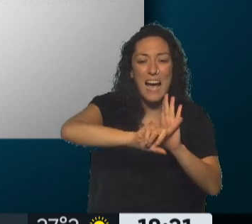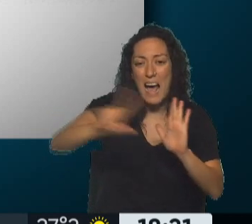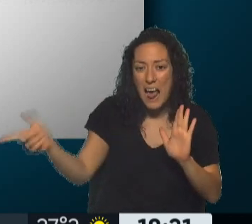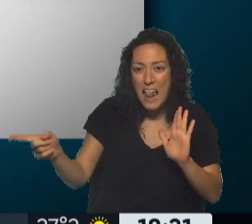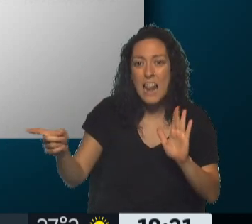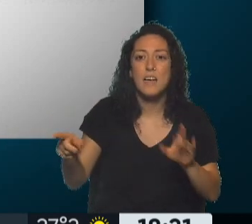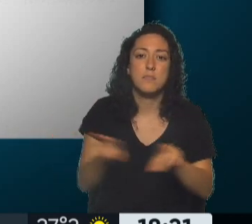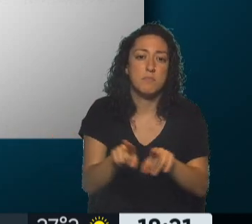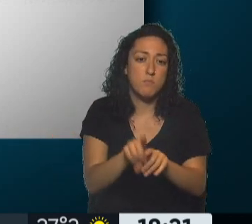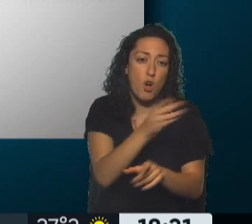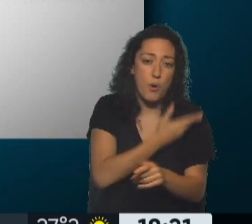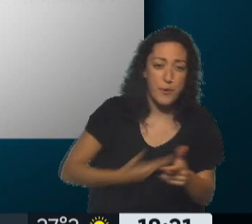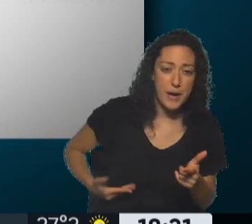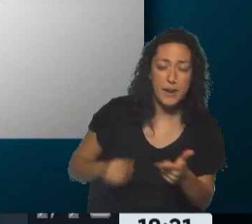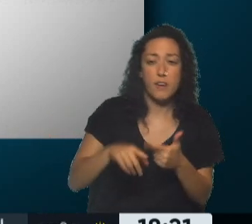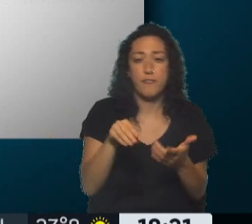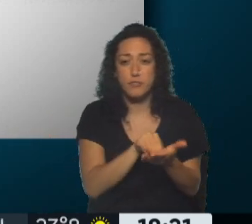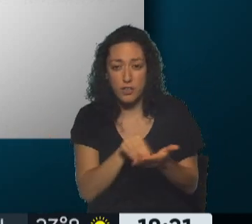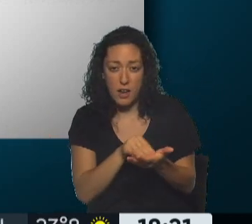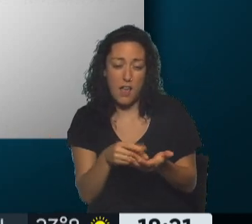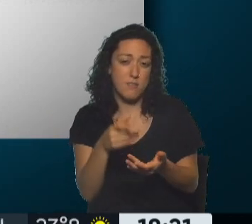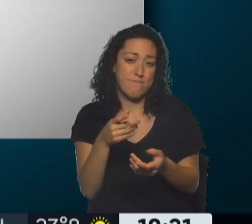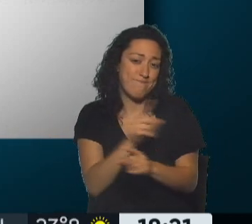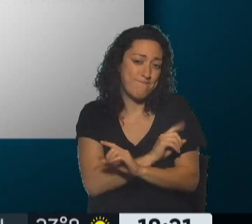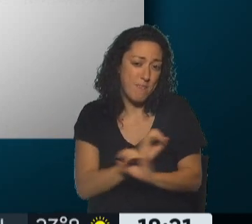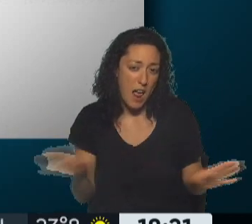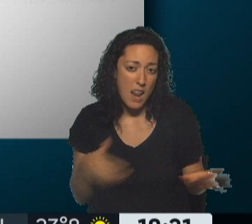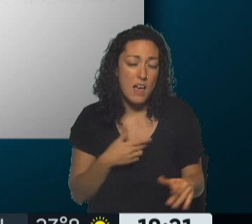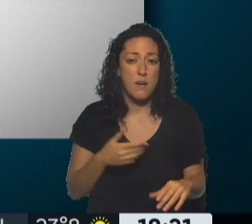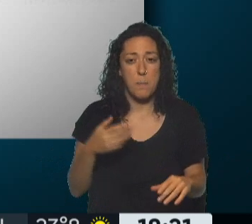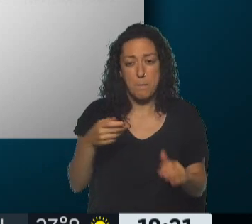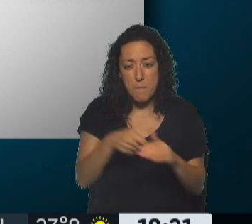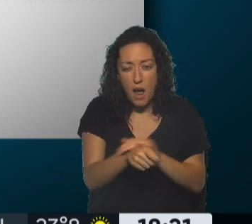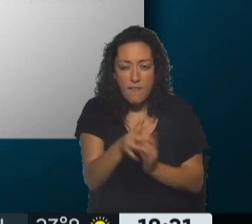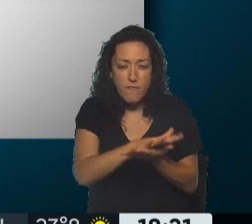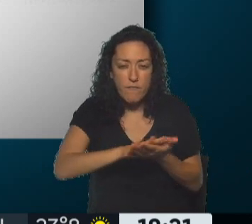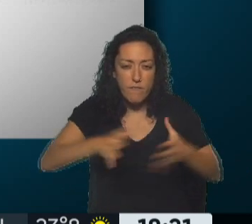sostiene al funcionario ni enfrenta a las mafias. Ya se ha hecho la denuncia penal